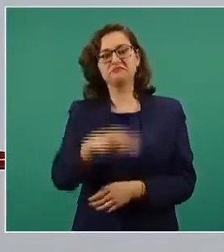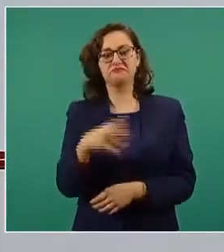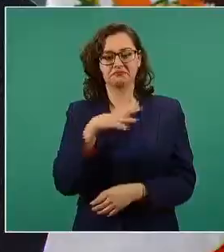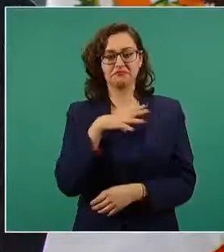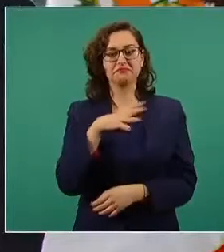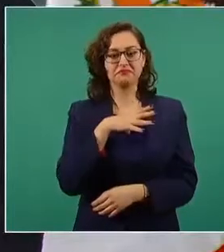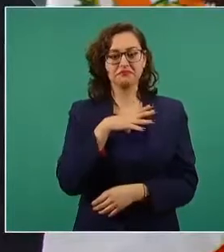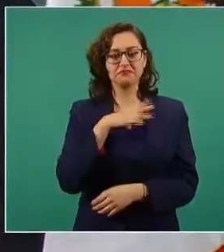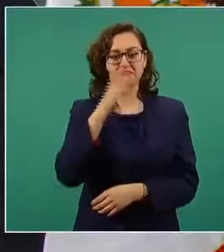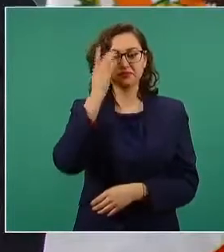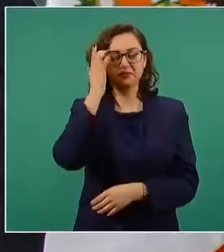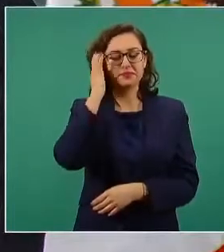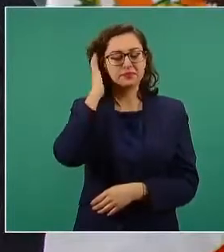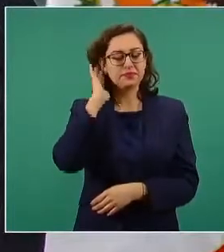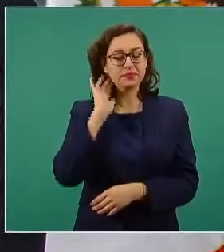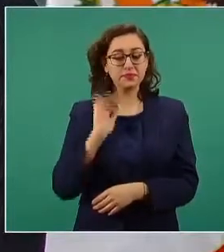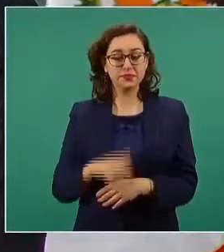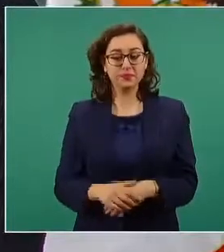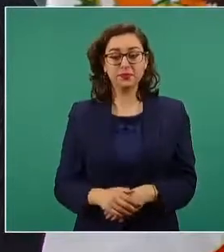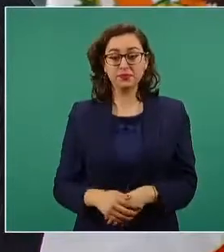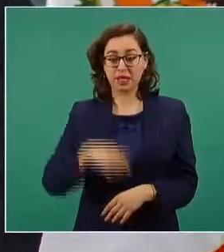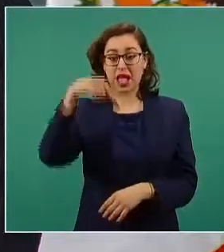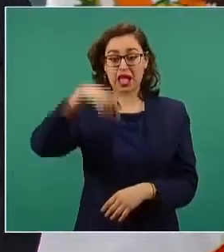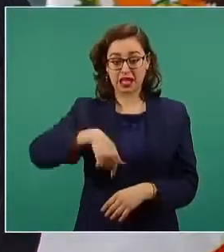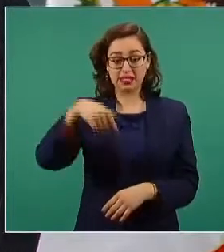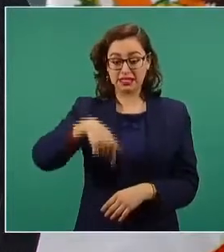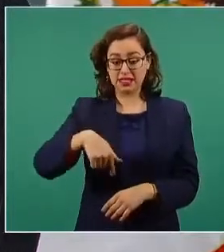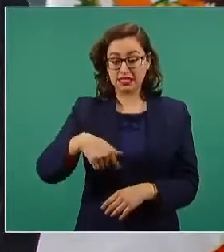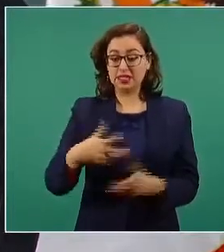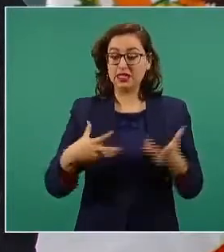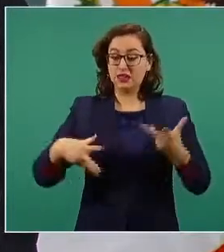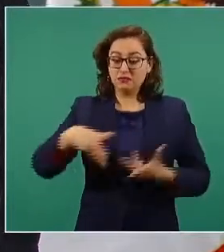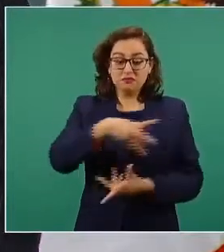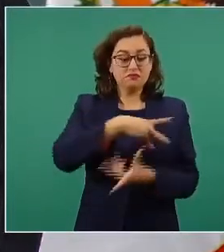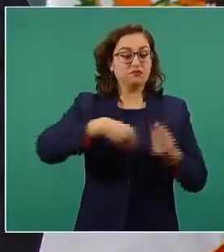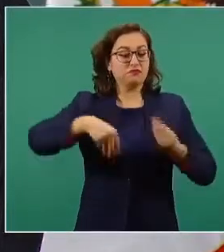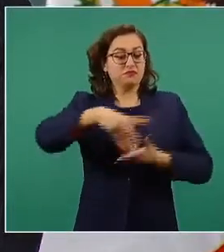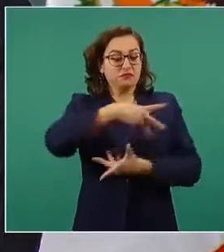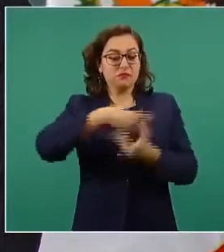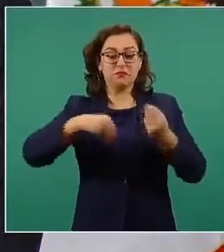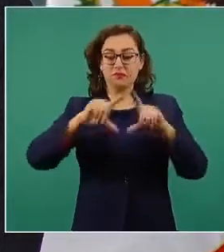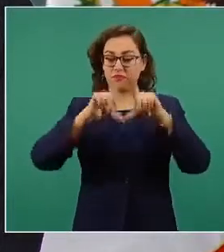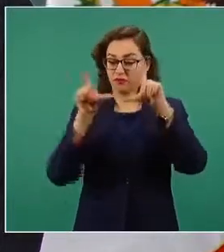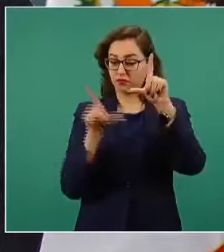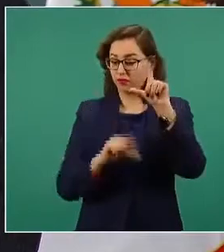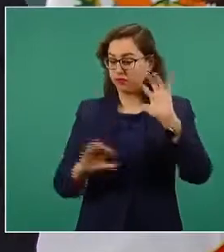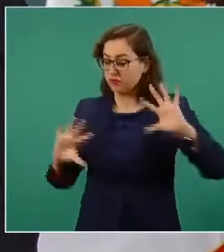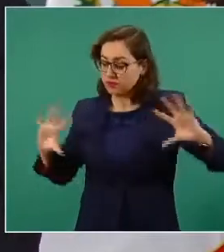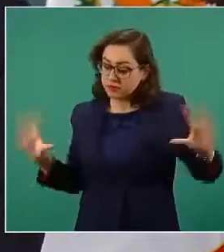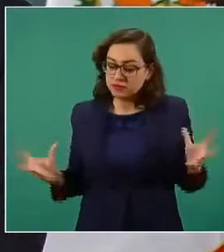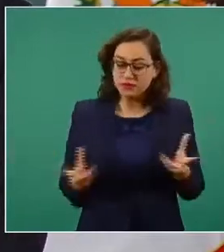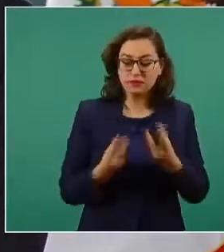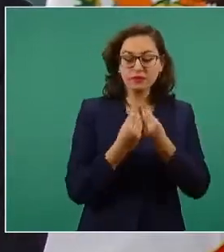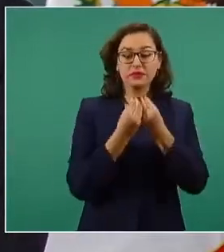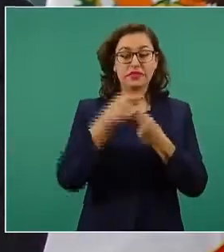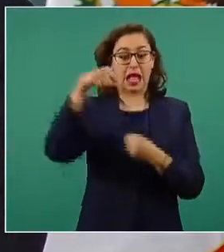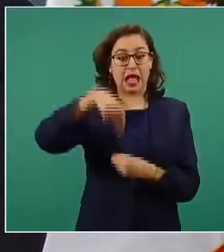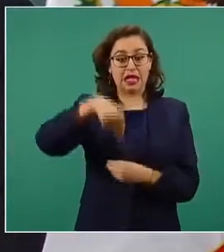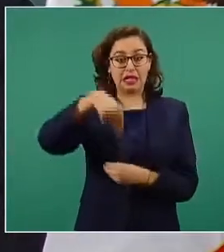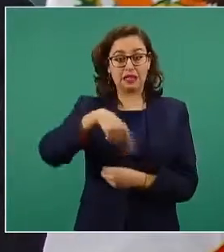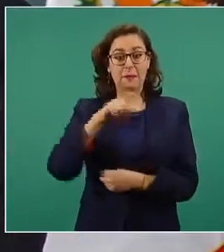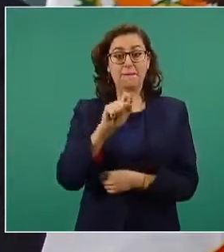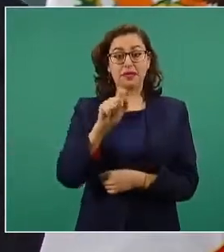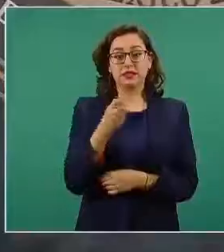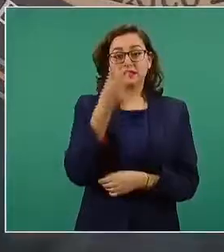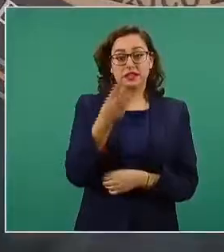la ciudad, se produce el 23% de toda la riqueza que se genera en el país, de modo